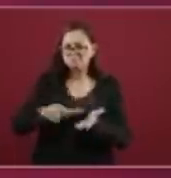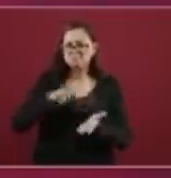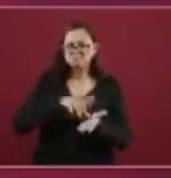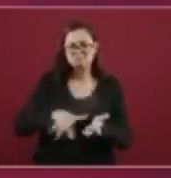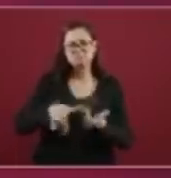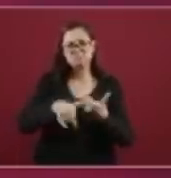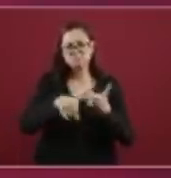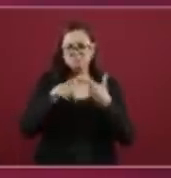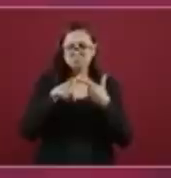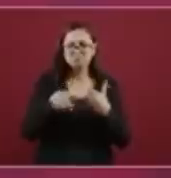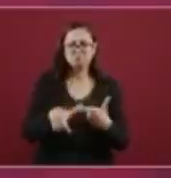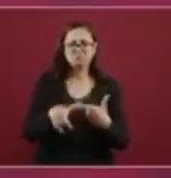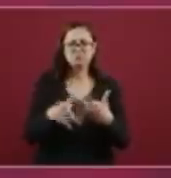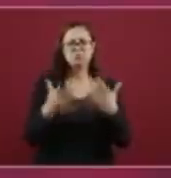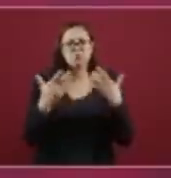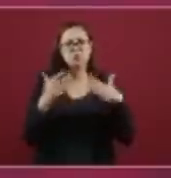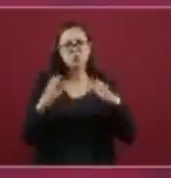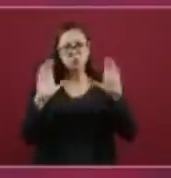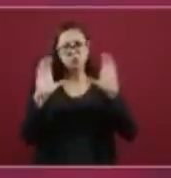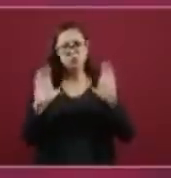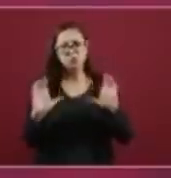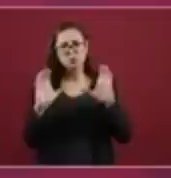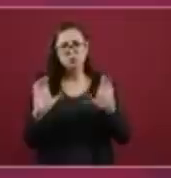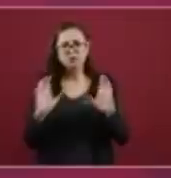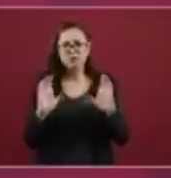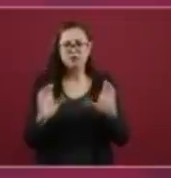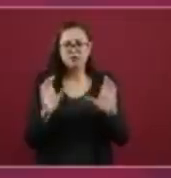con mucho cuidado, con mucha cautela,